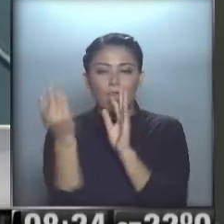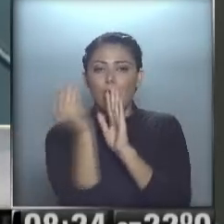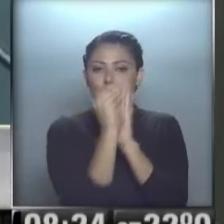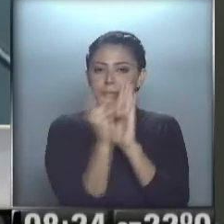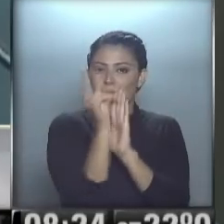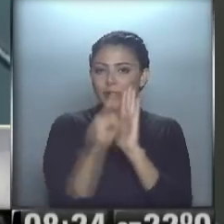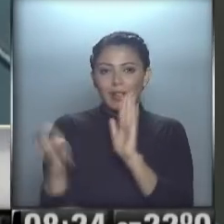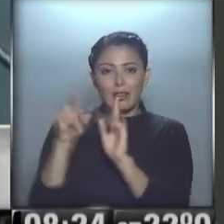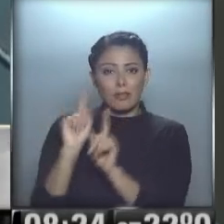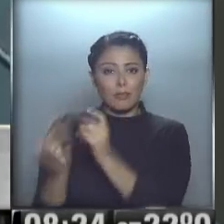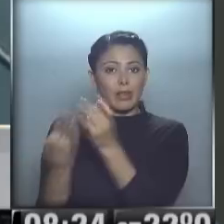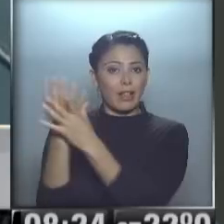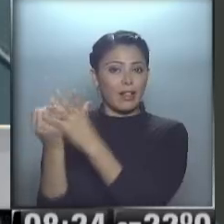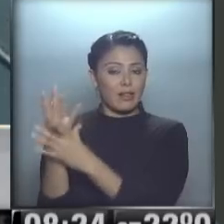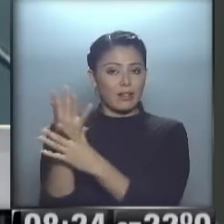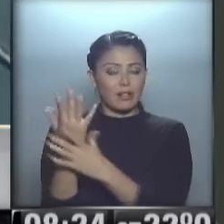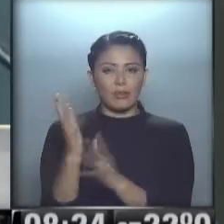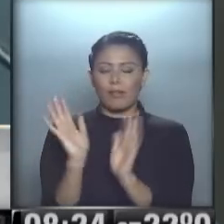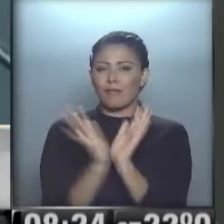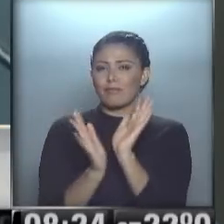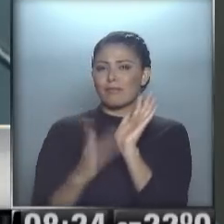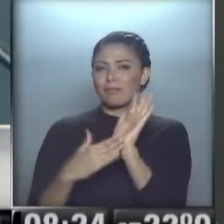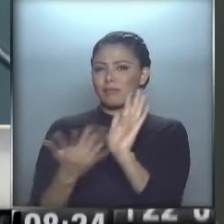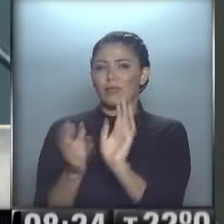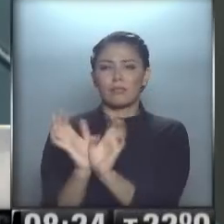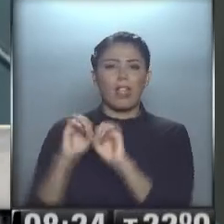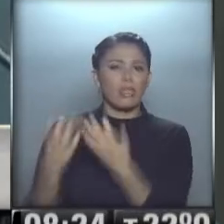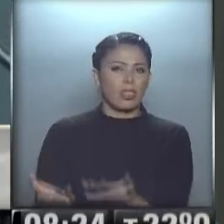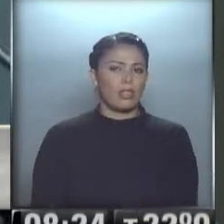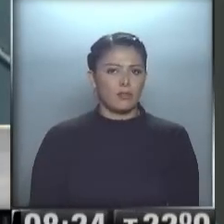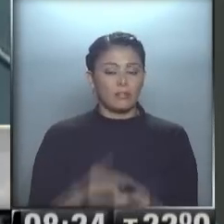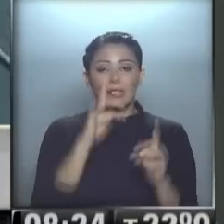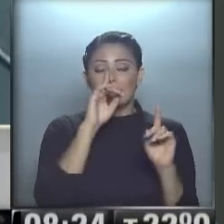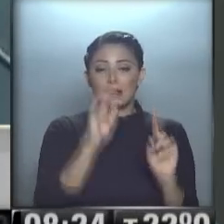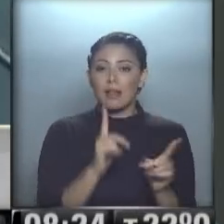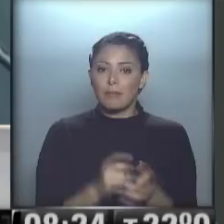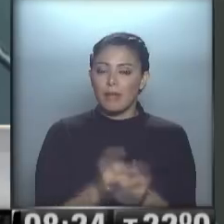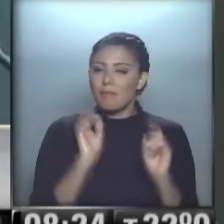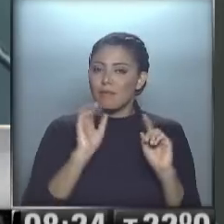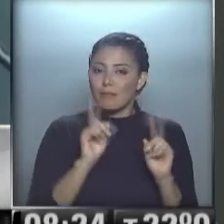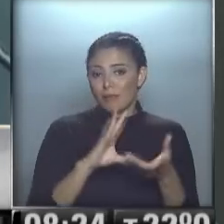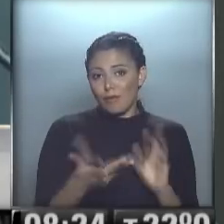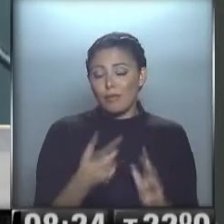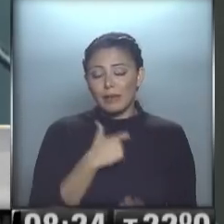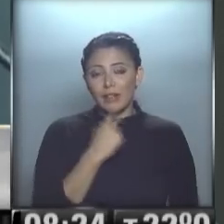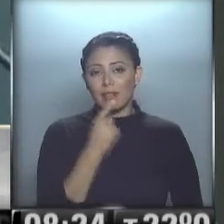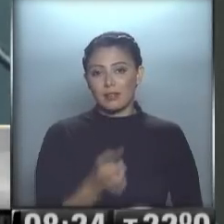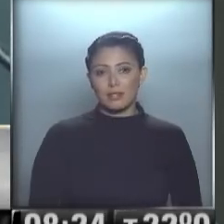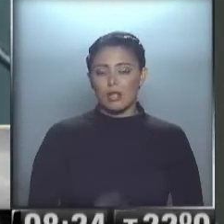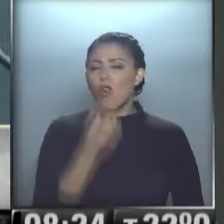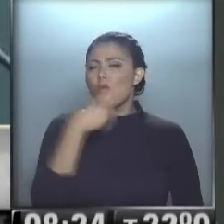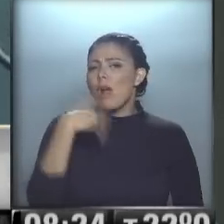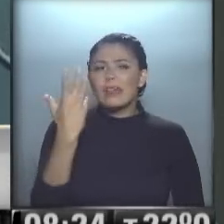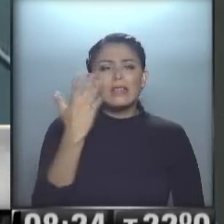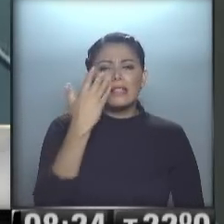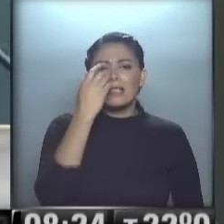ellos en elaboran no tienen consistencia metodológica adecuada también y del mismo modo quiero transmitir que cualquier